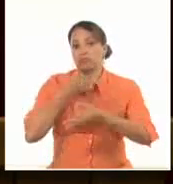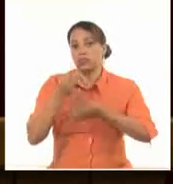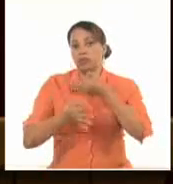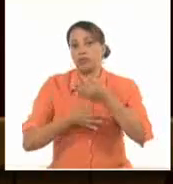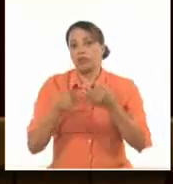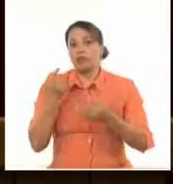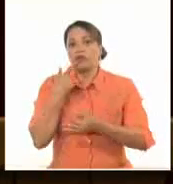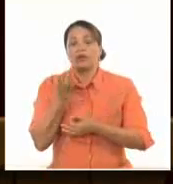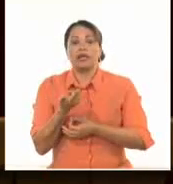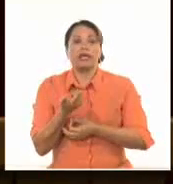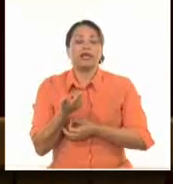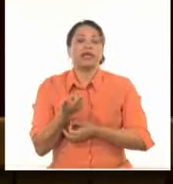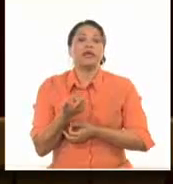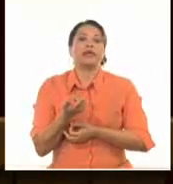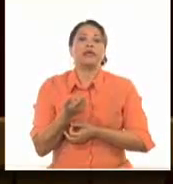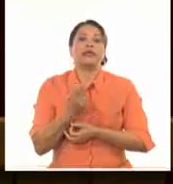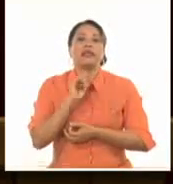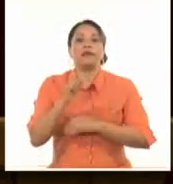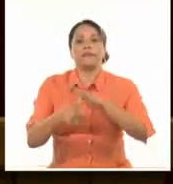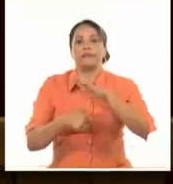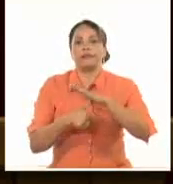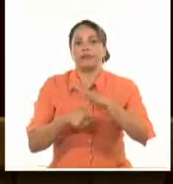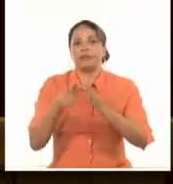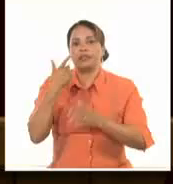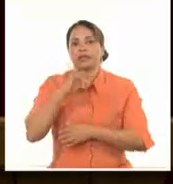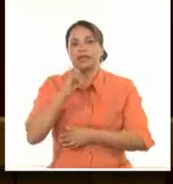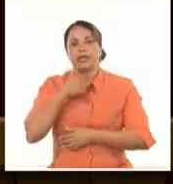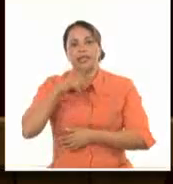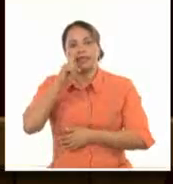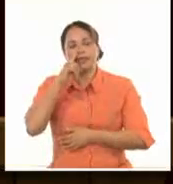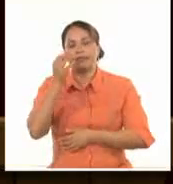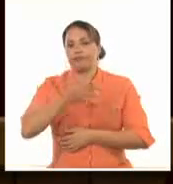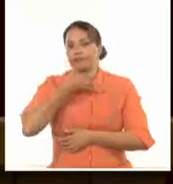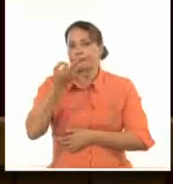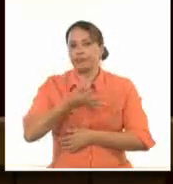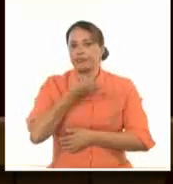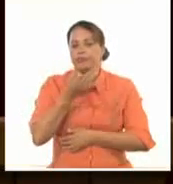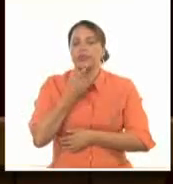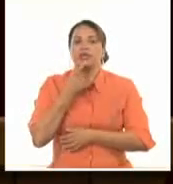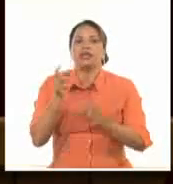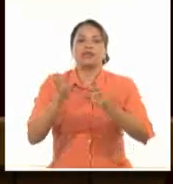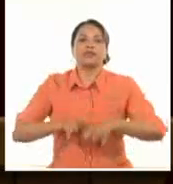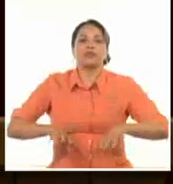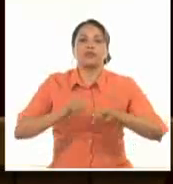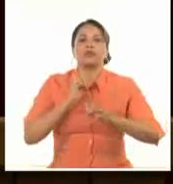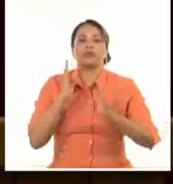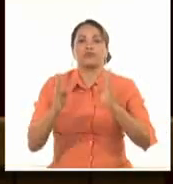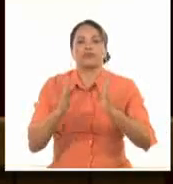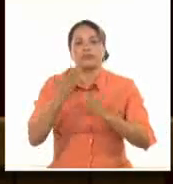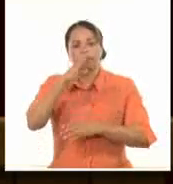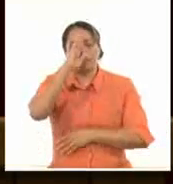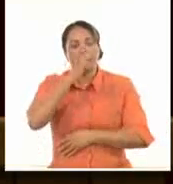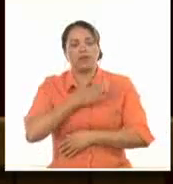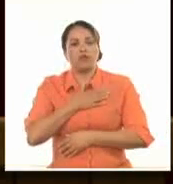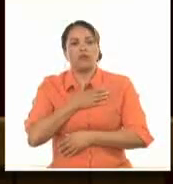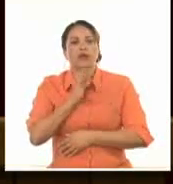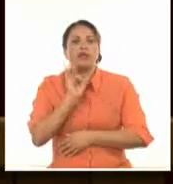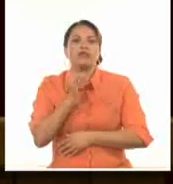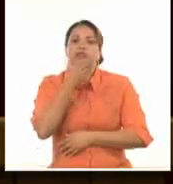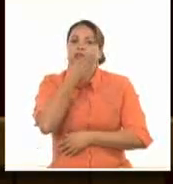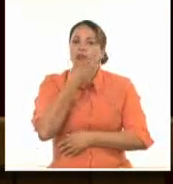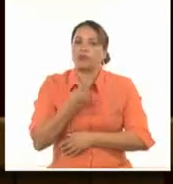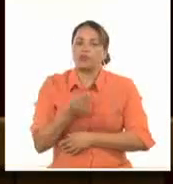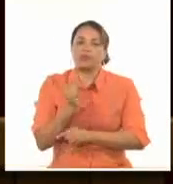ni formalidades la complejidad de la sociedad, de la época y de la propia juventud. Y está sobre